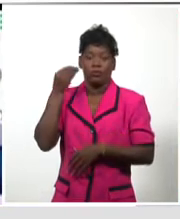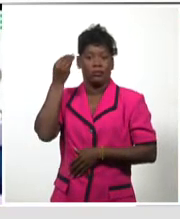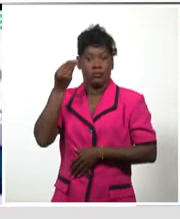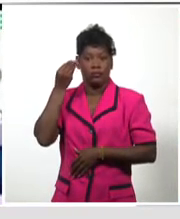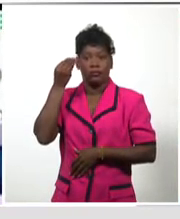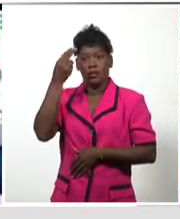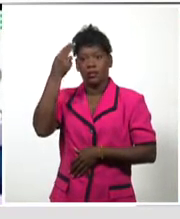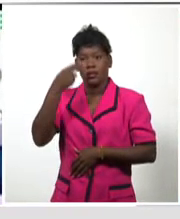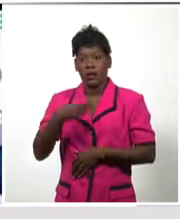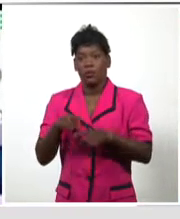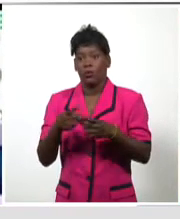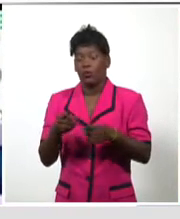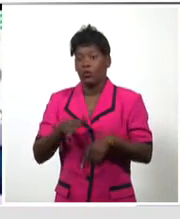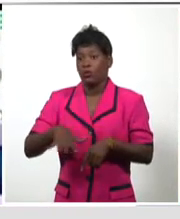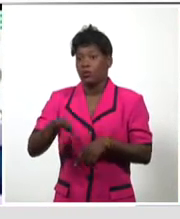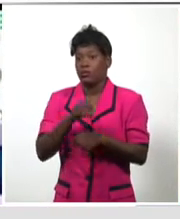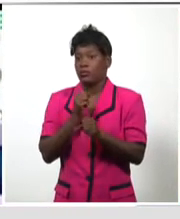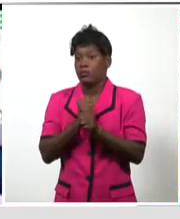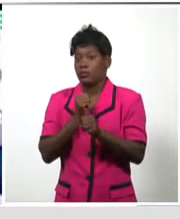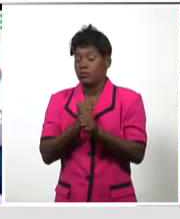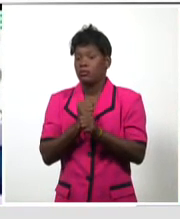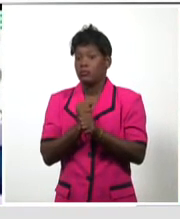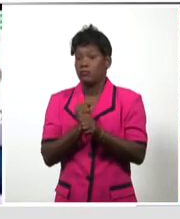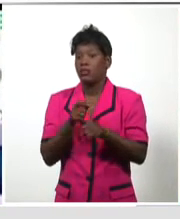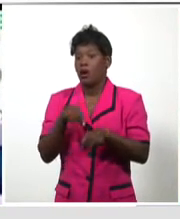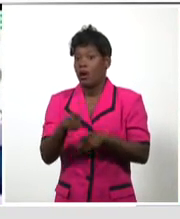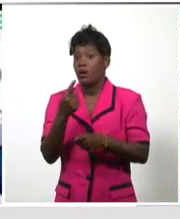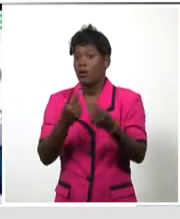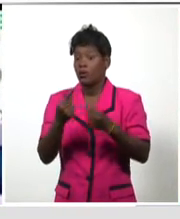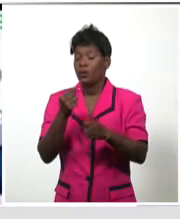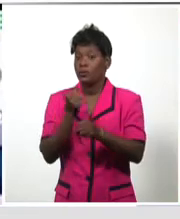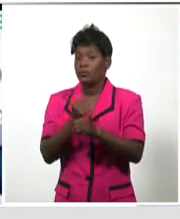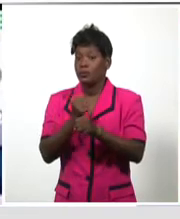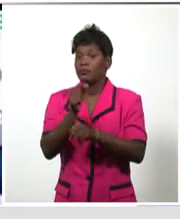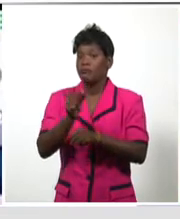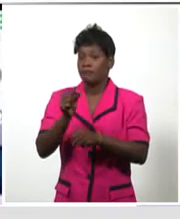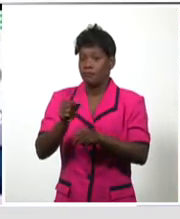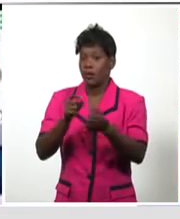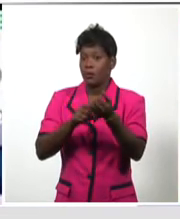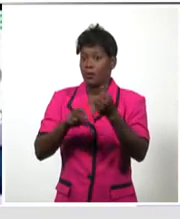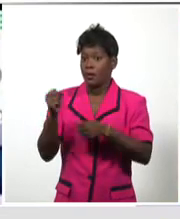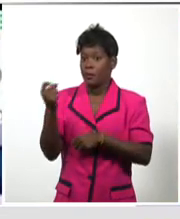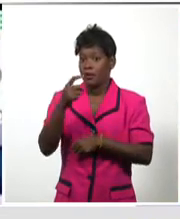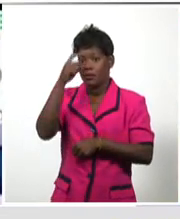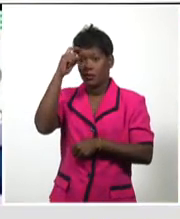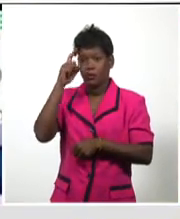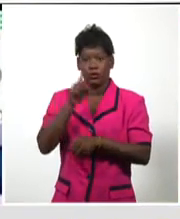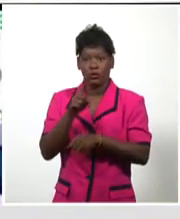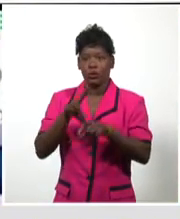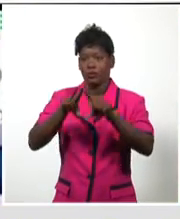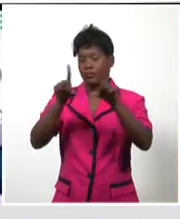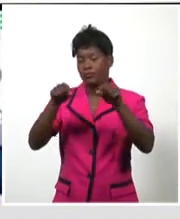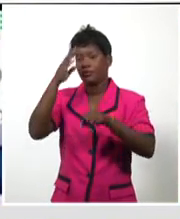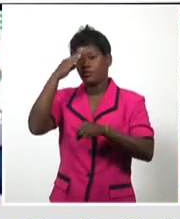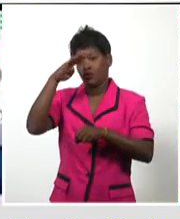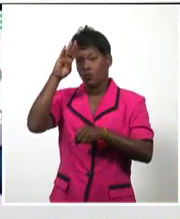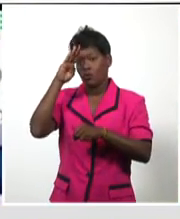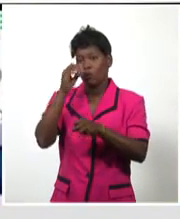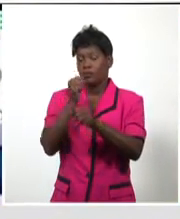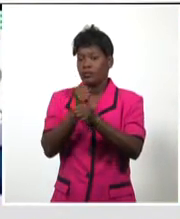y que mantiene ocupadas a muchas personas, no solo en la provincia de Santi Espíritus, como se mantienen ocupados los meteorólogos a todo lo largo y ancho